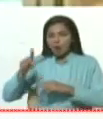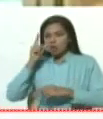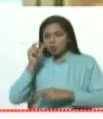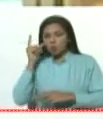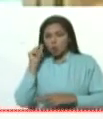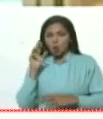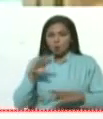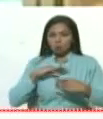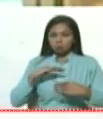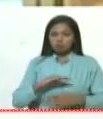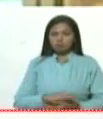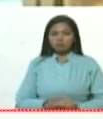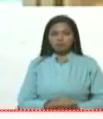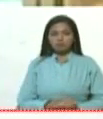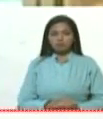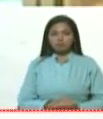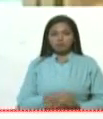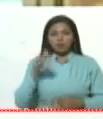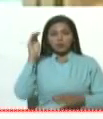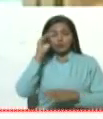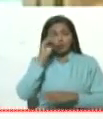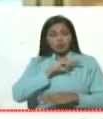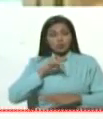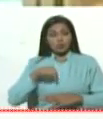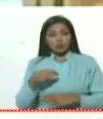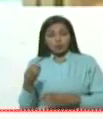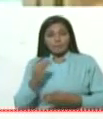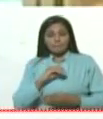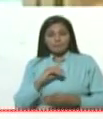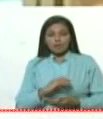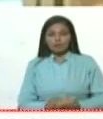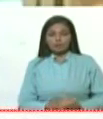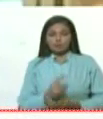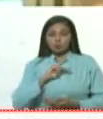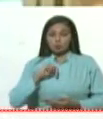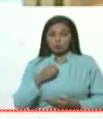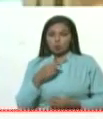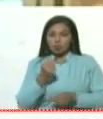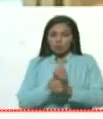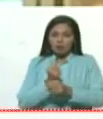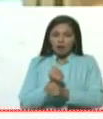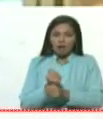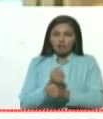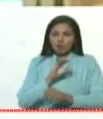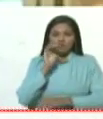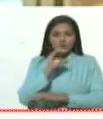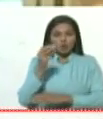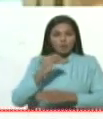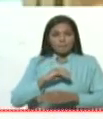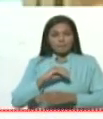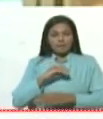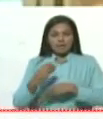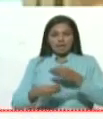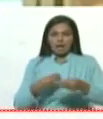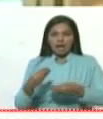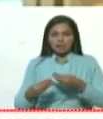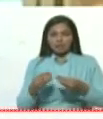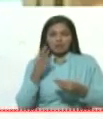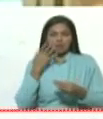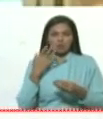niñas. Al futuro. Nosotros estamos labrando por el futuro. Hay quienes tratan de